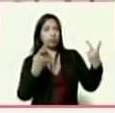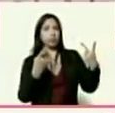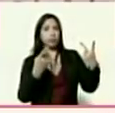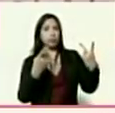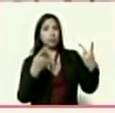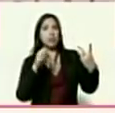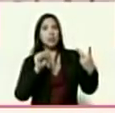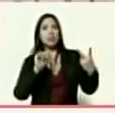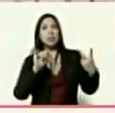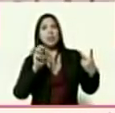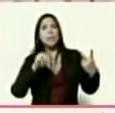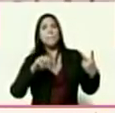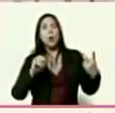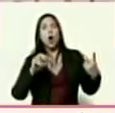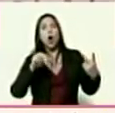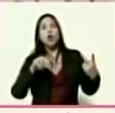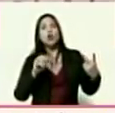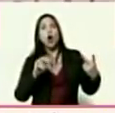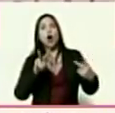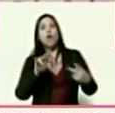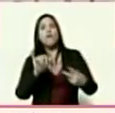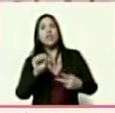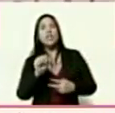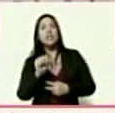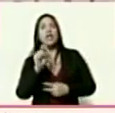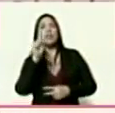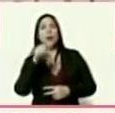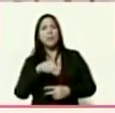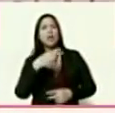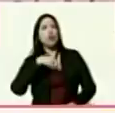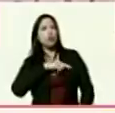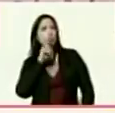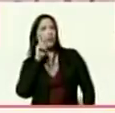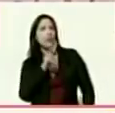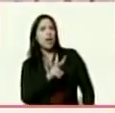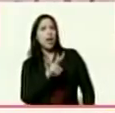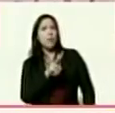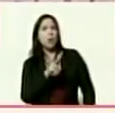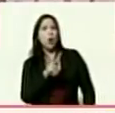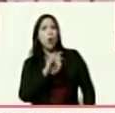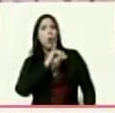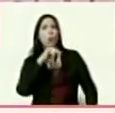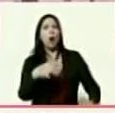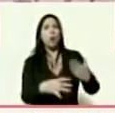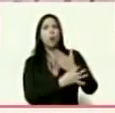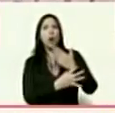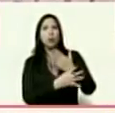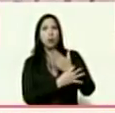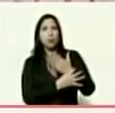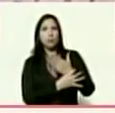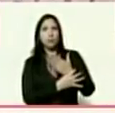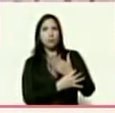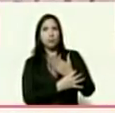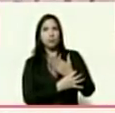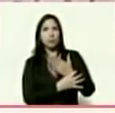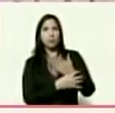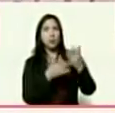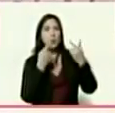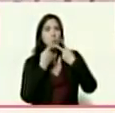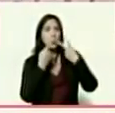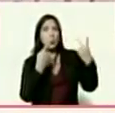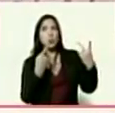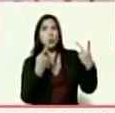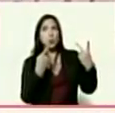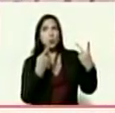Simonovic, pero también que vemos, por ejemplo, que el autoproclamado en un artículo del